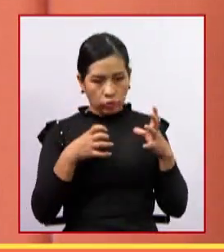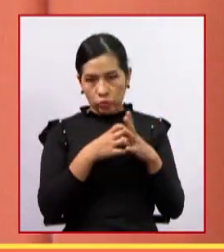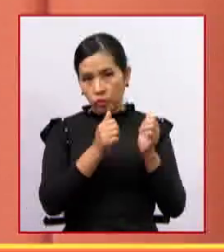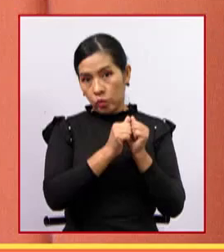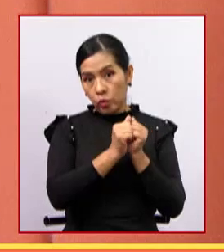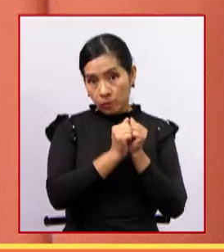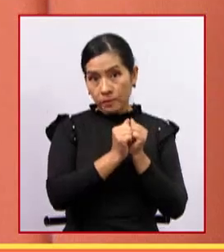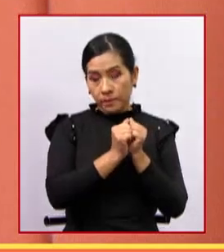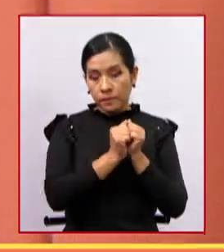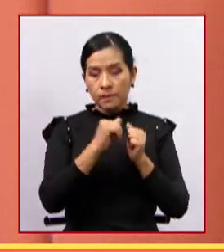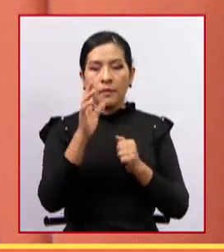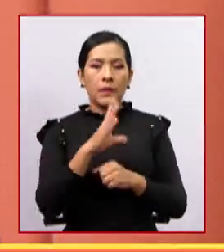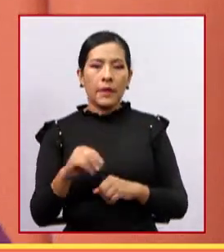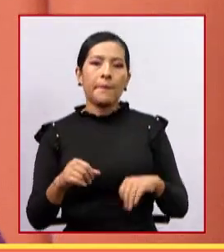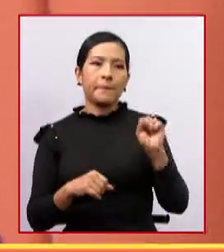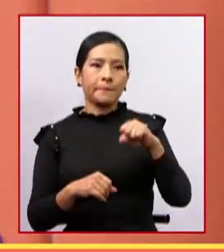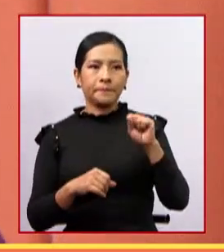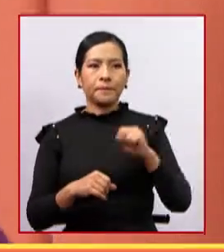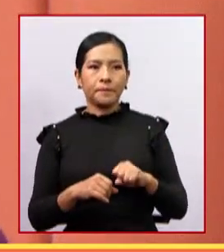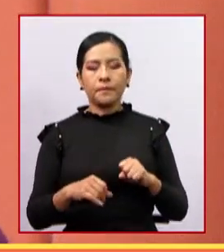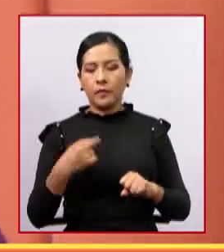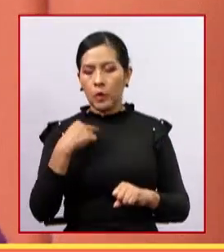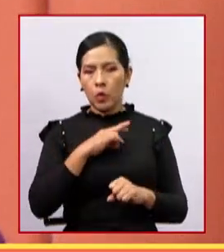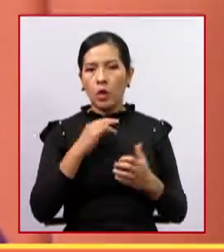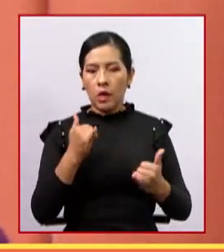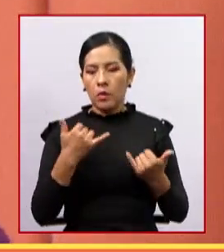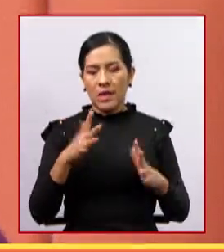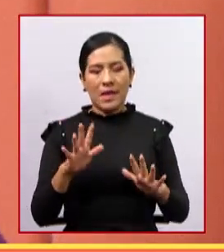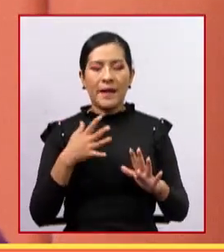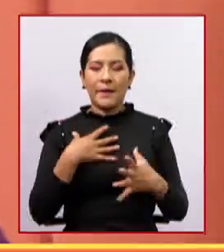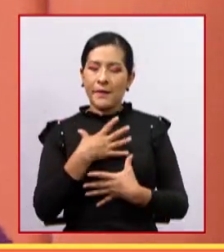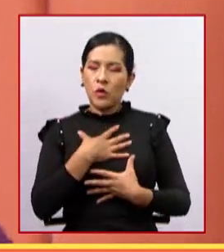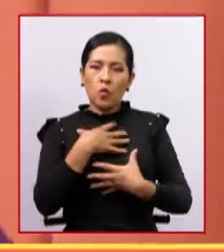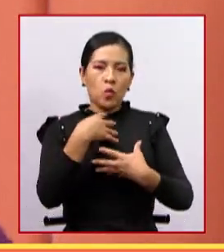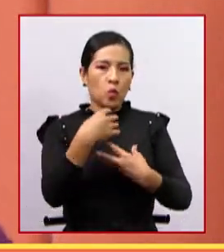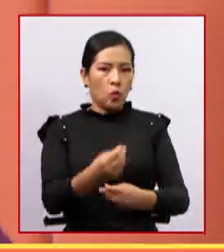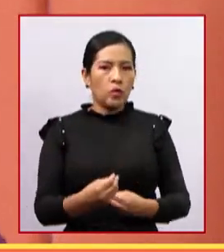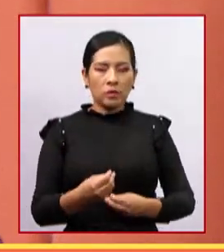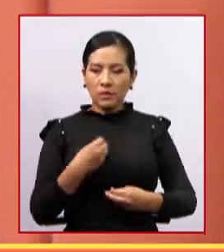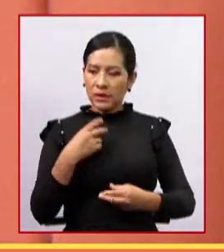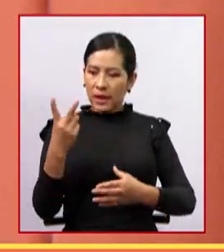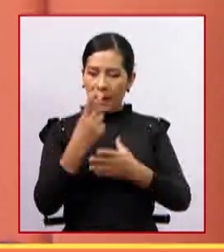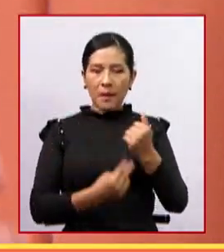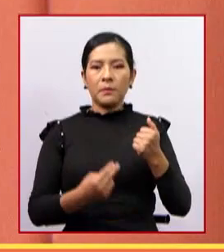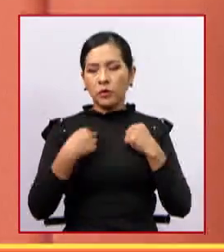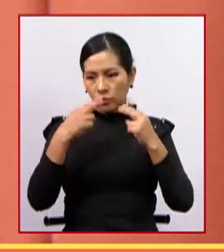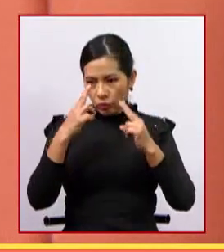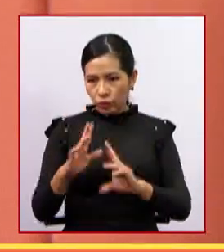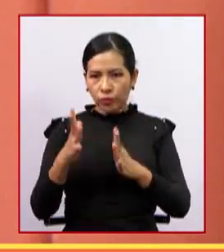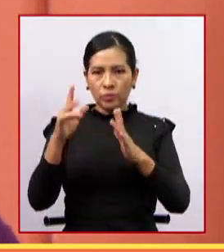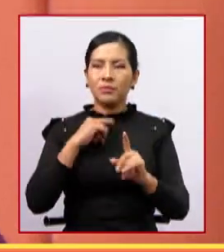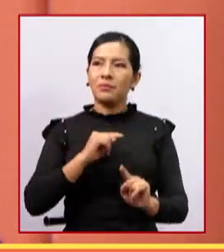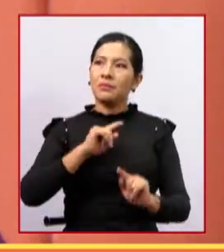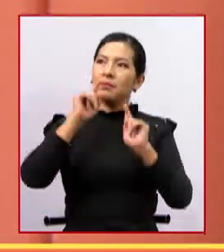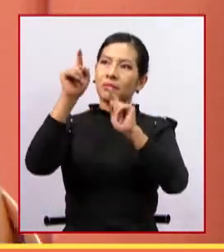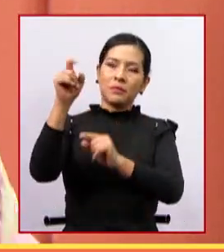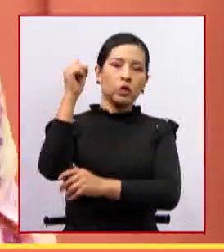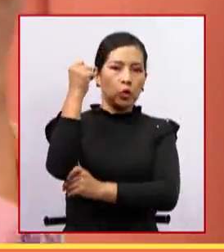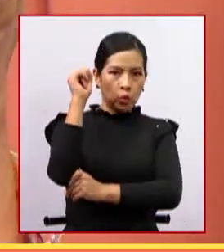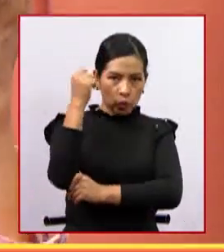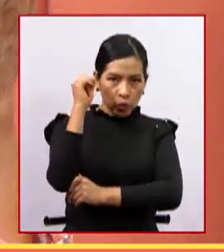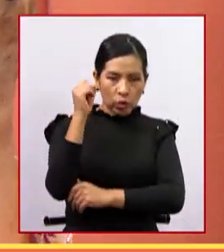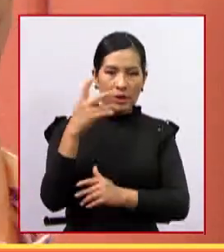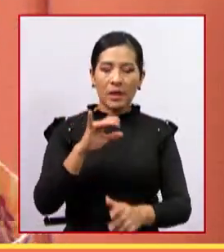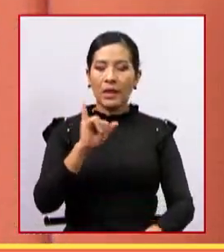Entonces, sí, creo que nos hemos dado el gusto de homenajearlos a ambos juntos en Sucre. Hemos ido, el